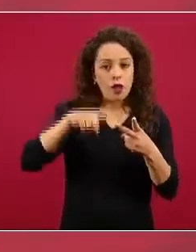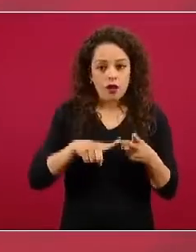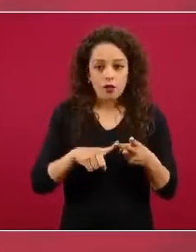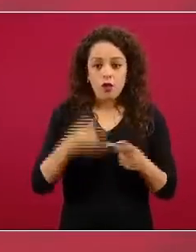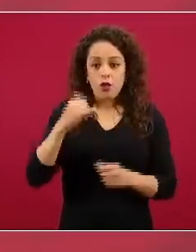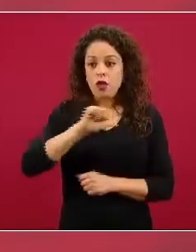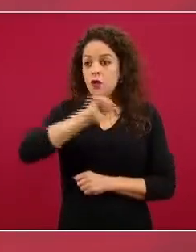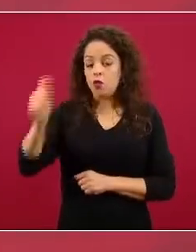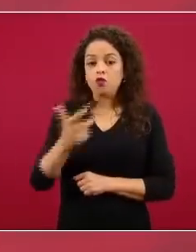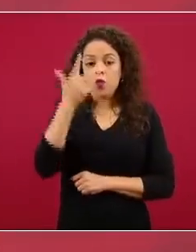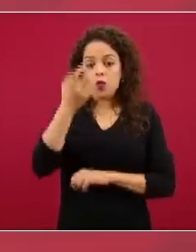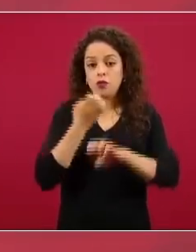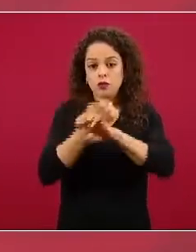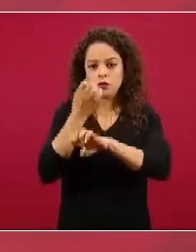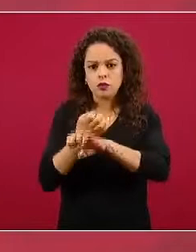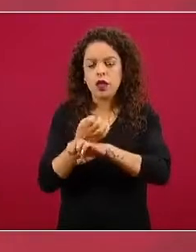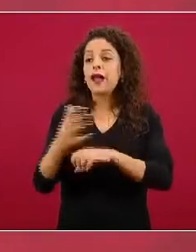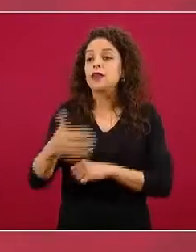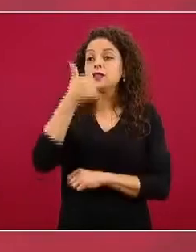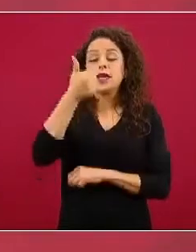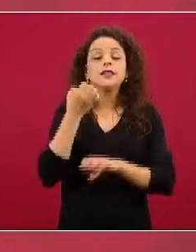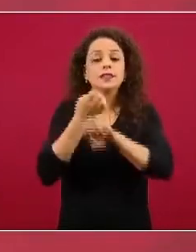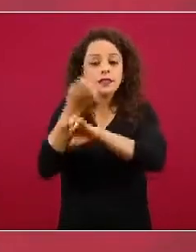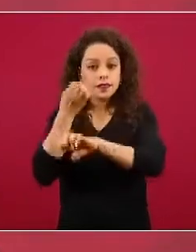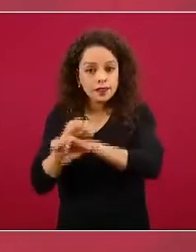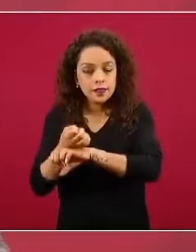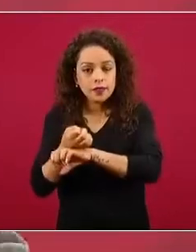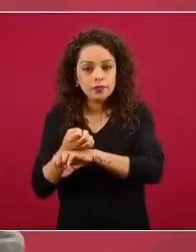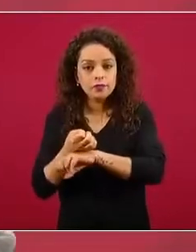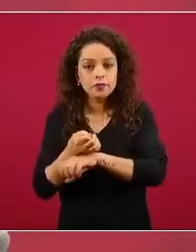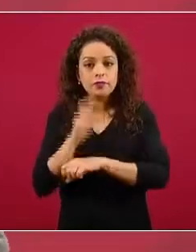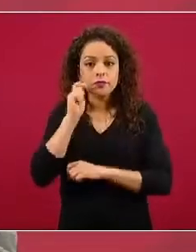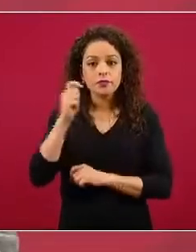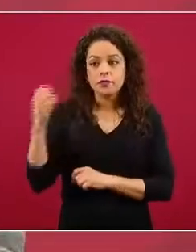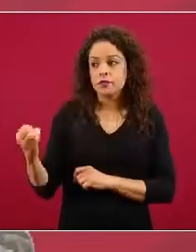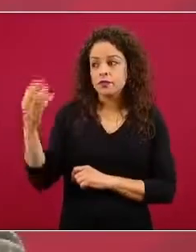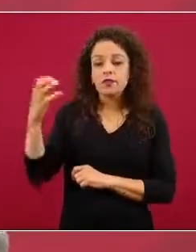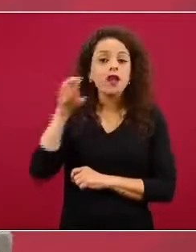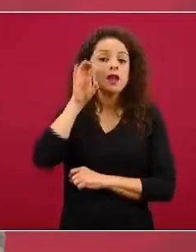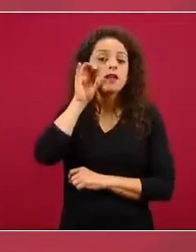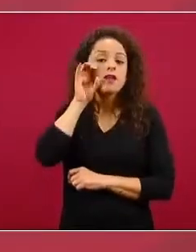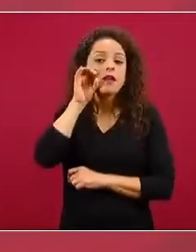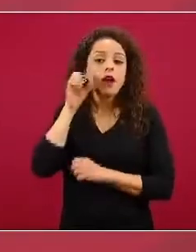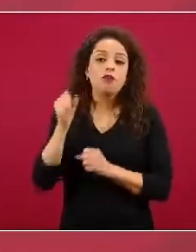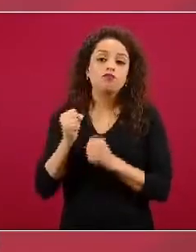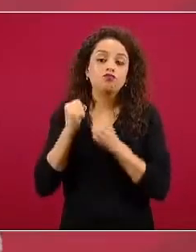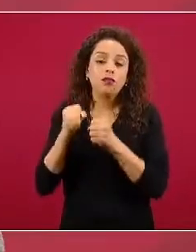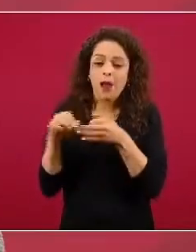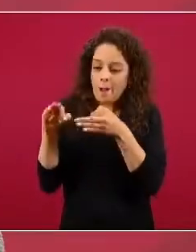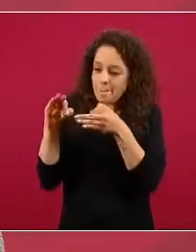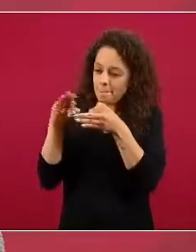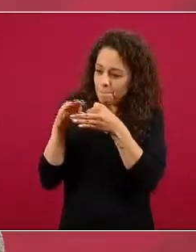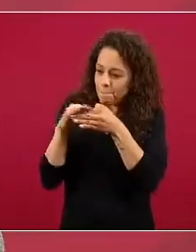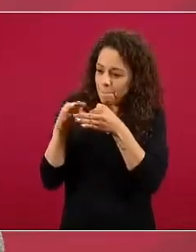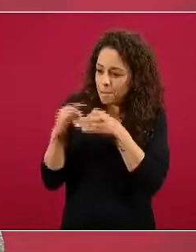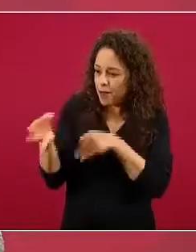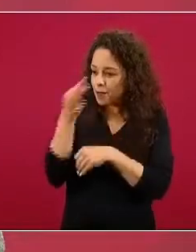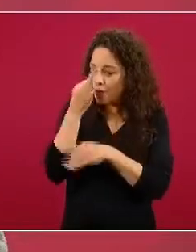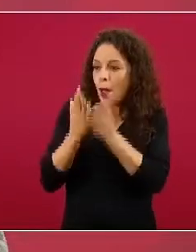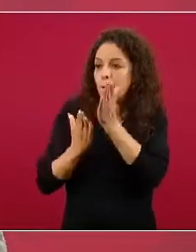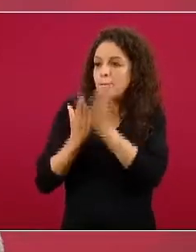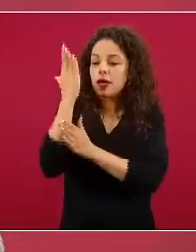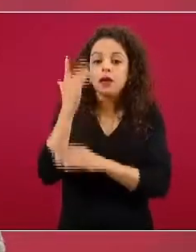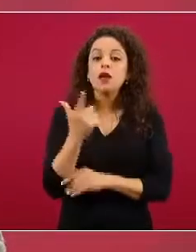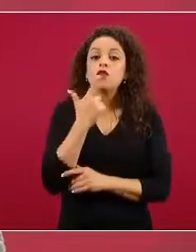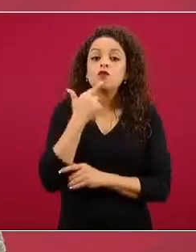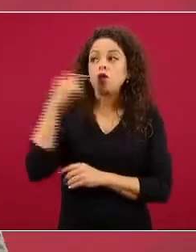8 entidades federativas, 6 entidades federativas que están en un naranja muy intenso, están cerca de pasar a rojo y